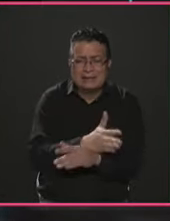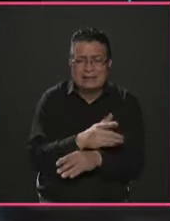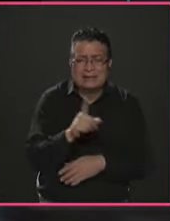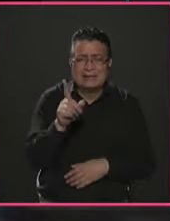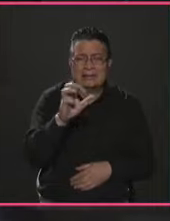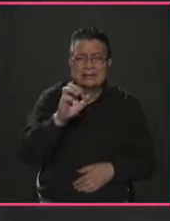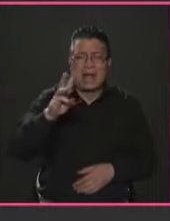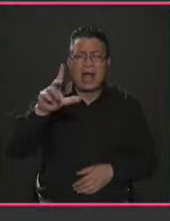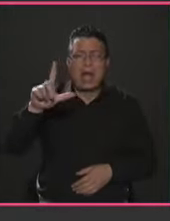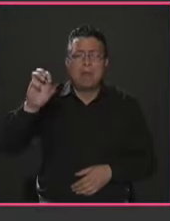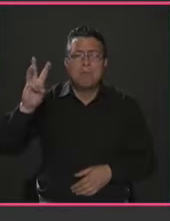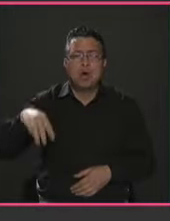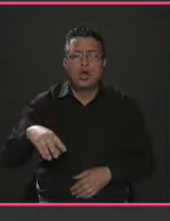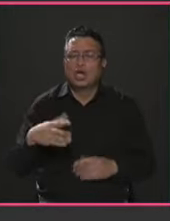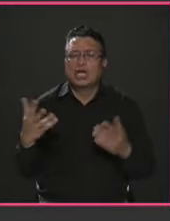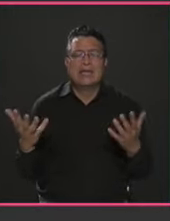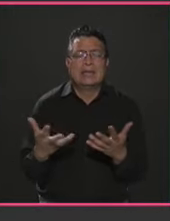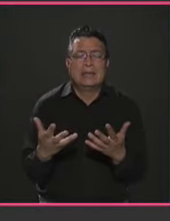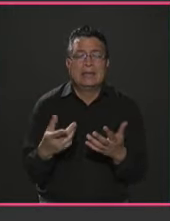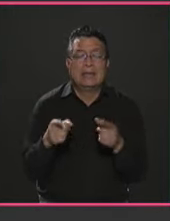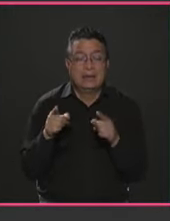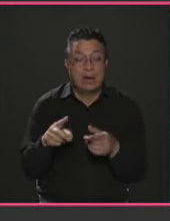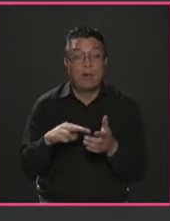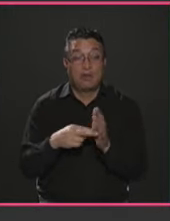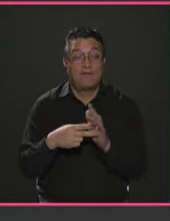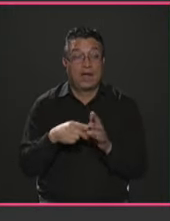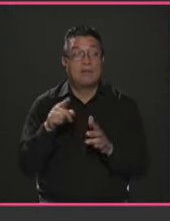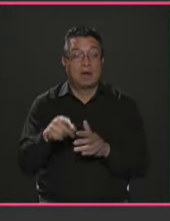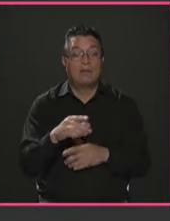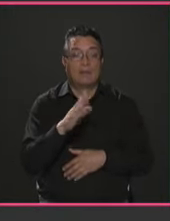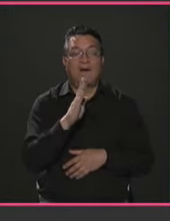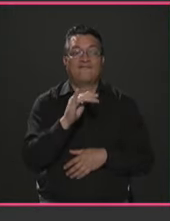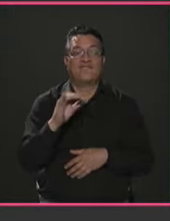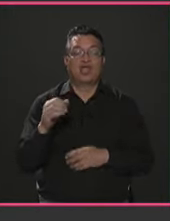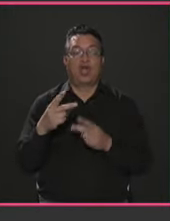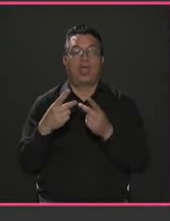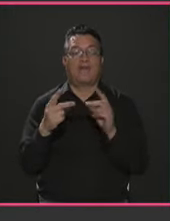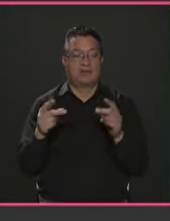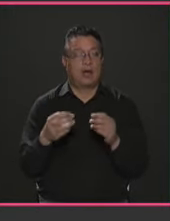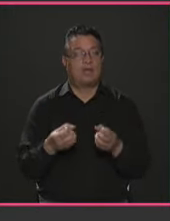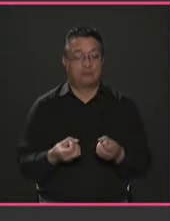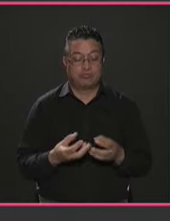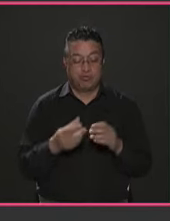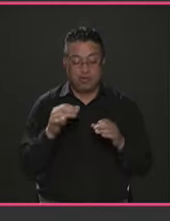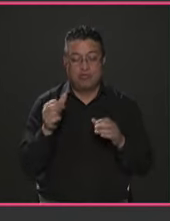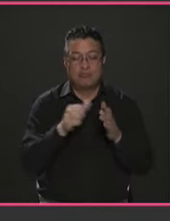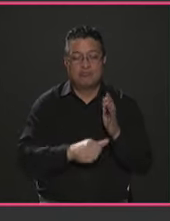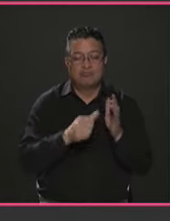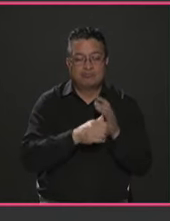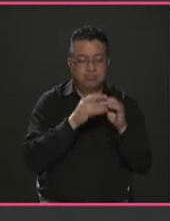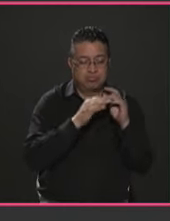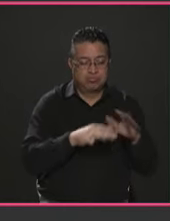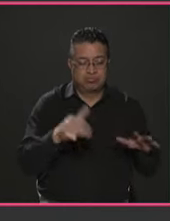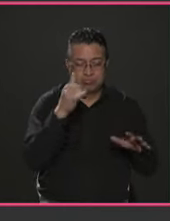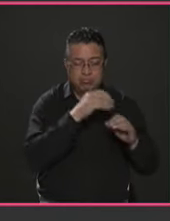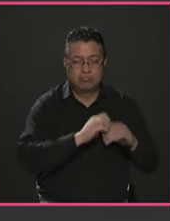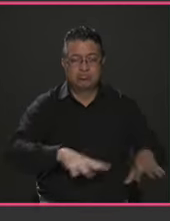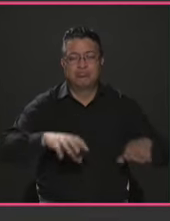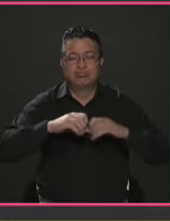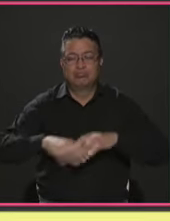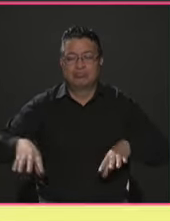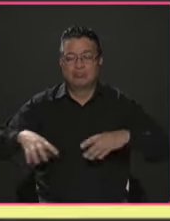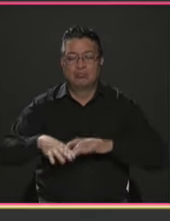salmonicultura es el efecto de la biodiversidad porque genera desechos pero nosotros